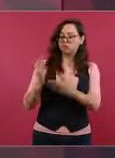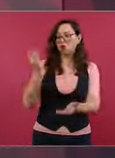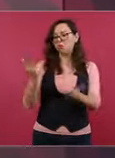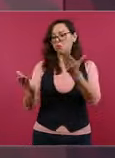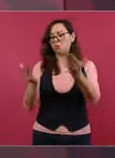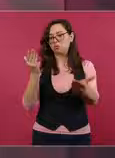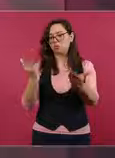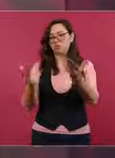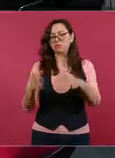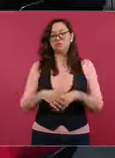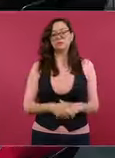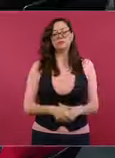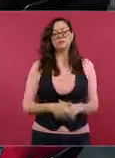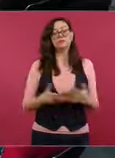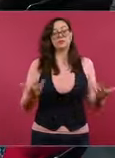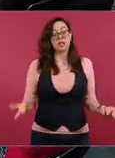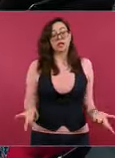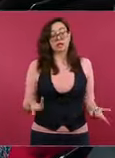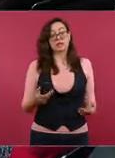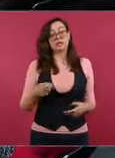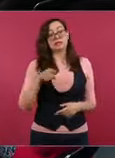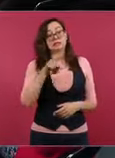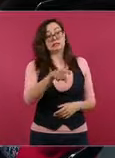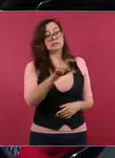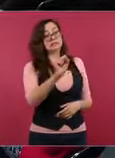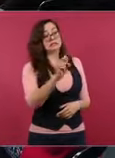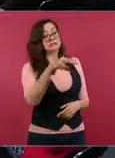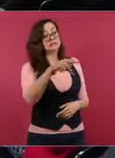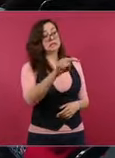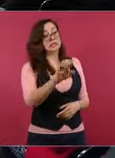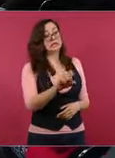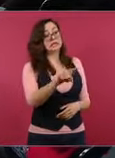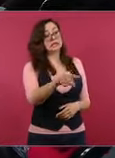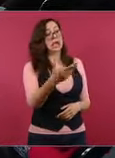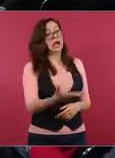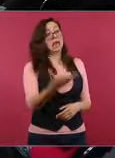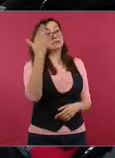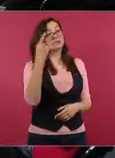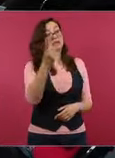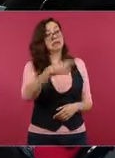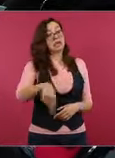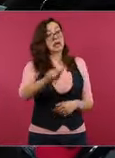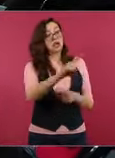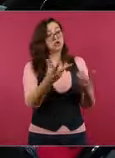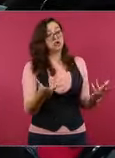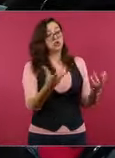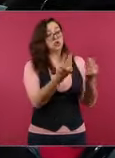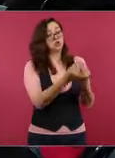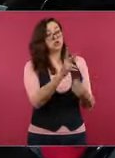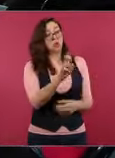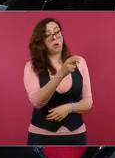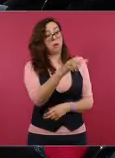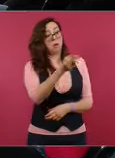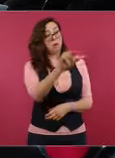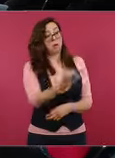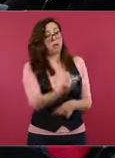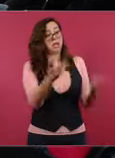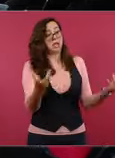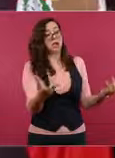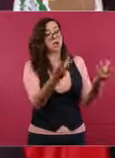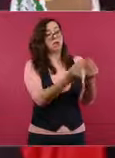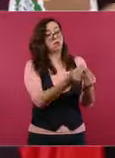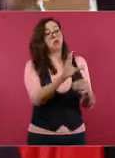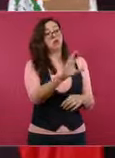Pero esto no es el caso del CENTE. Ellos estuvieron a favor de la reforma de Peña. Trabajaron con Claudio X. González. Pero ya cambiaron